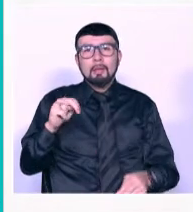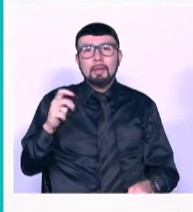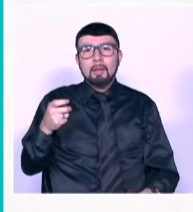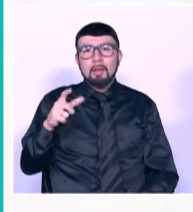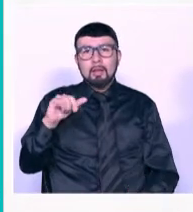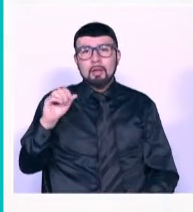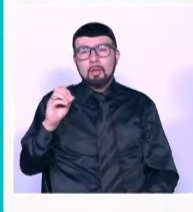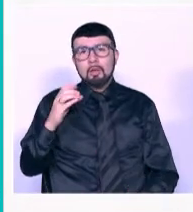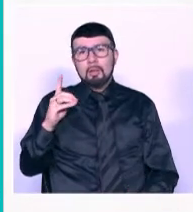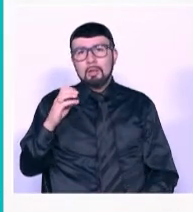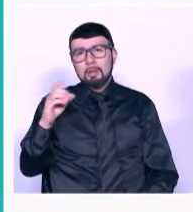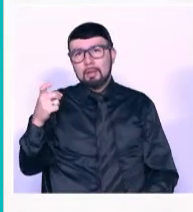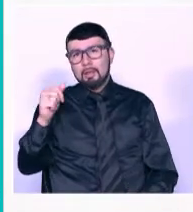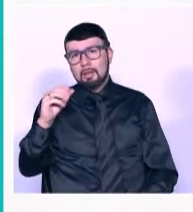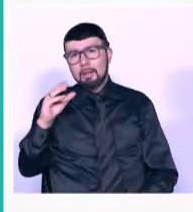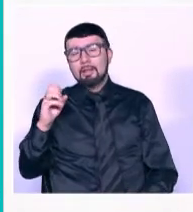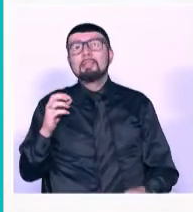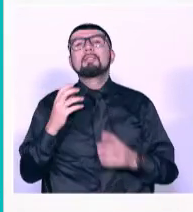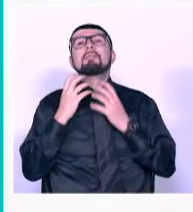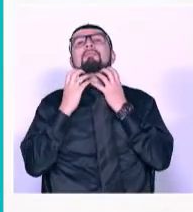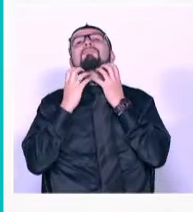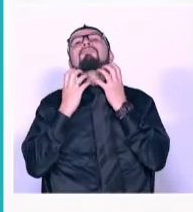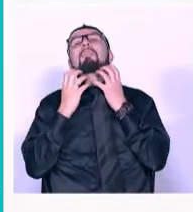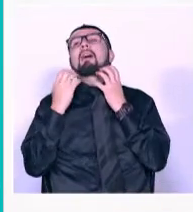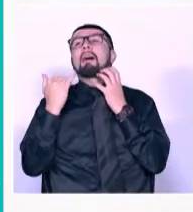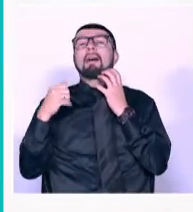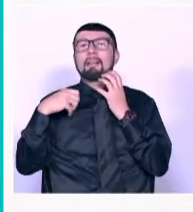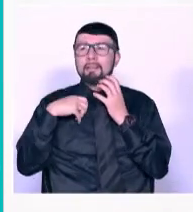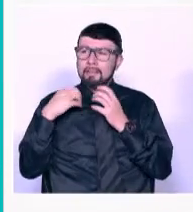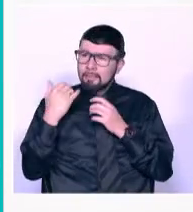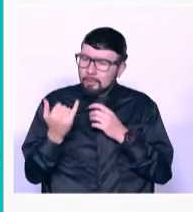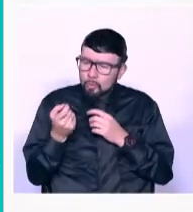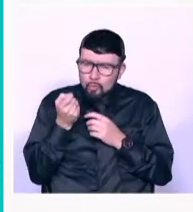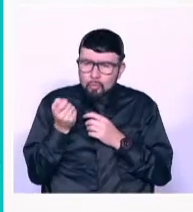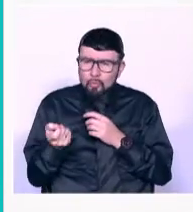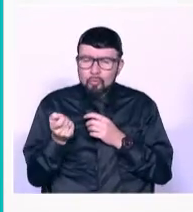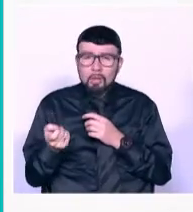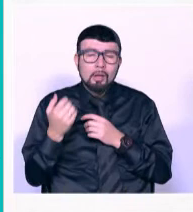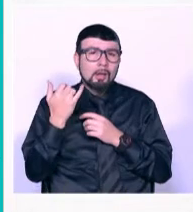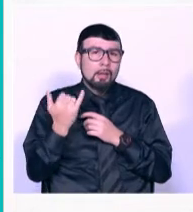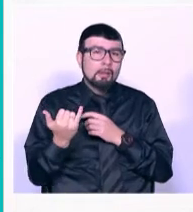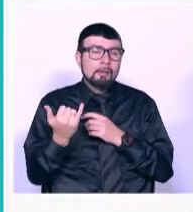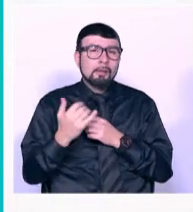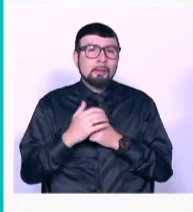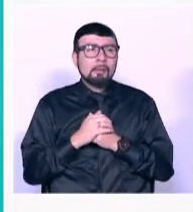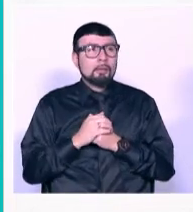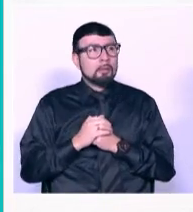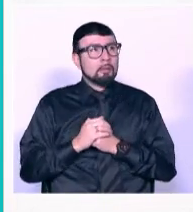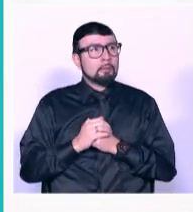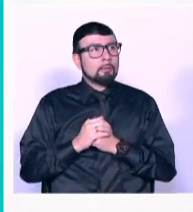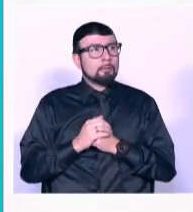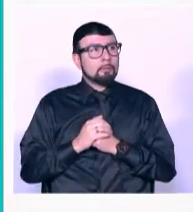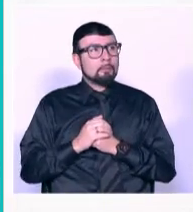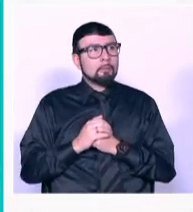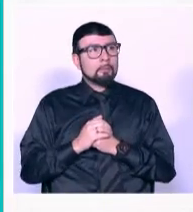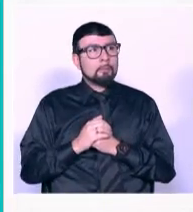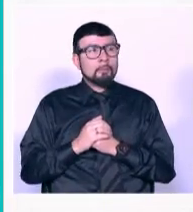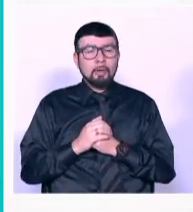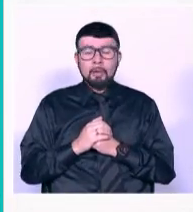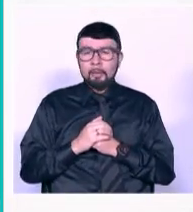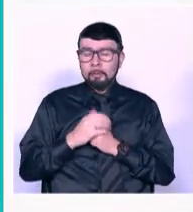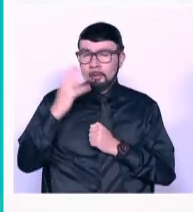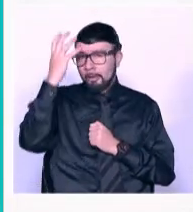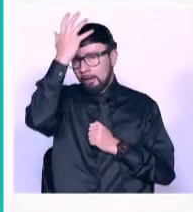en la parte posterior, está muy cerca de la parte de la cabeza, en la